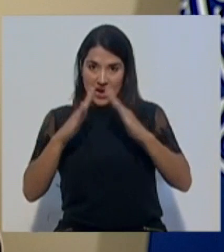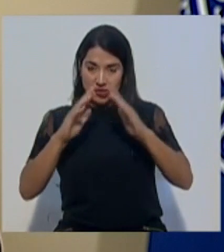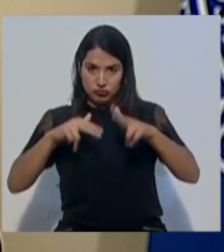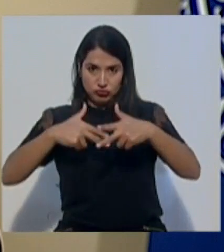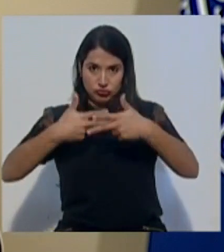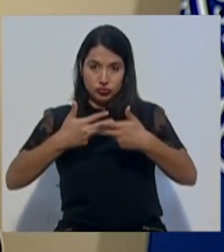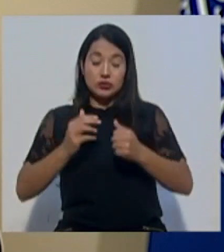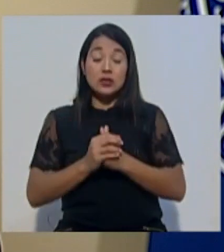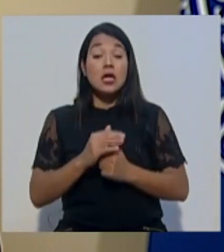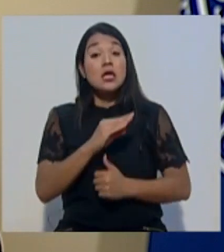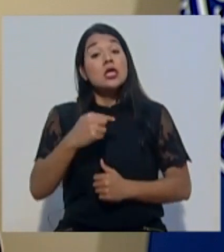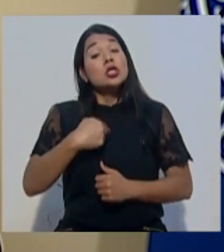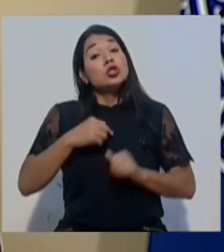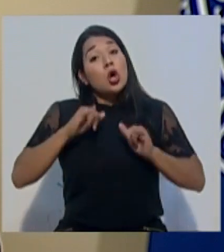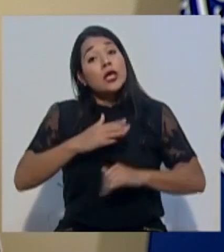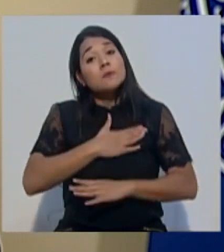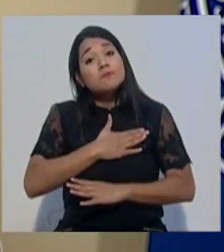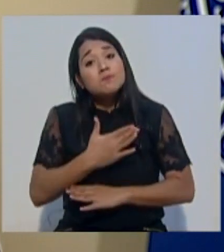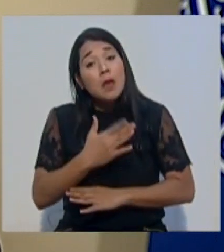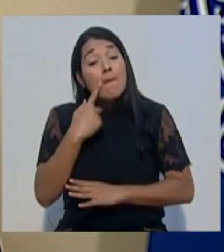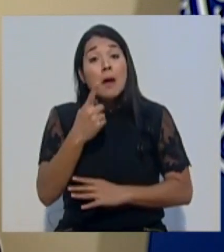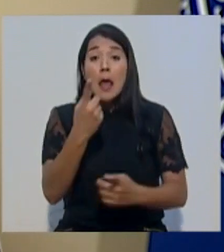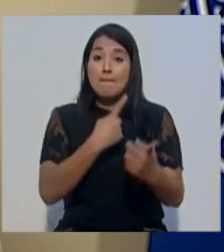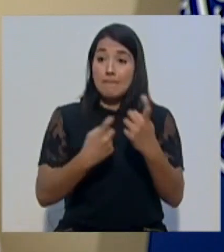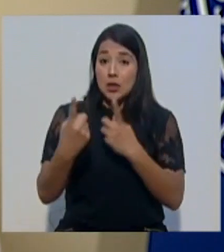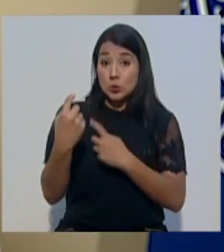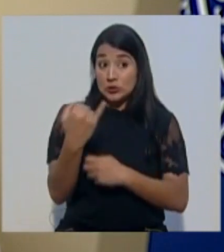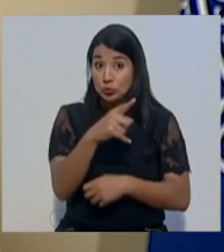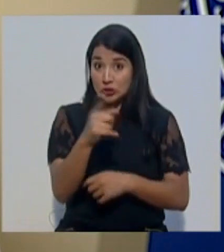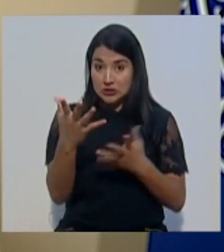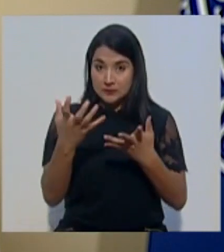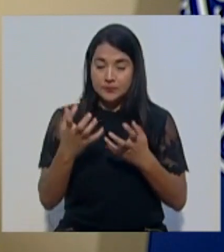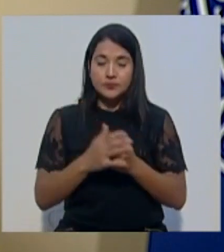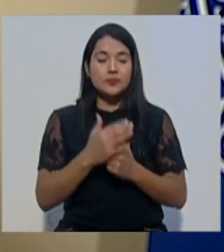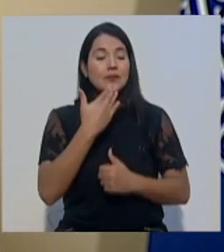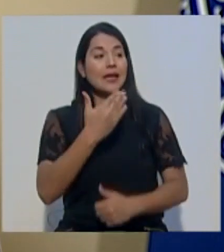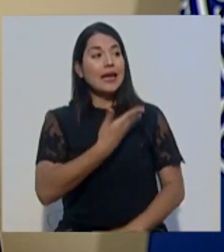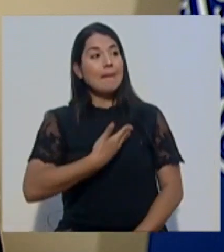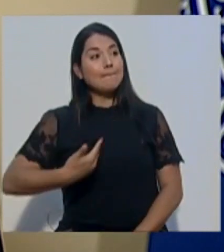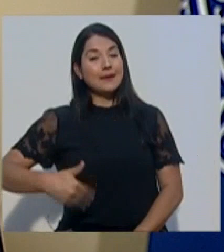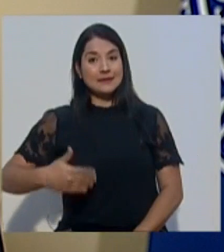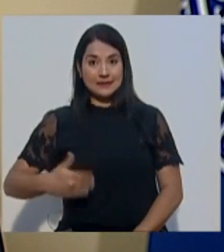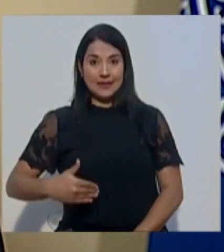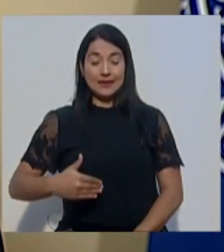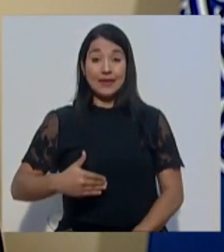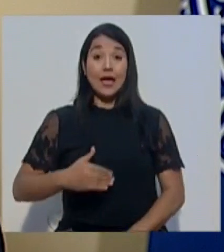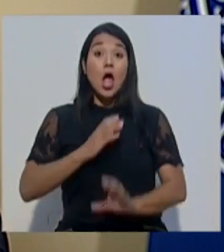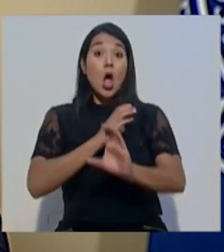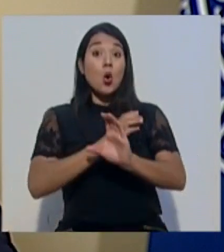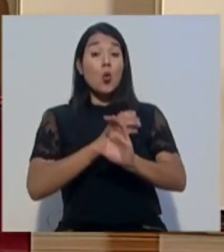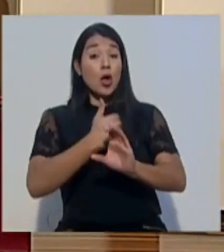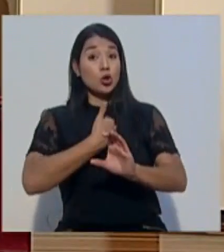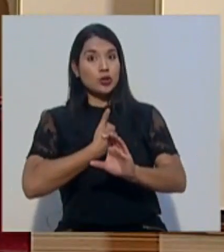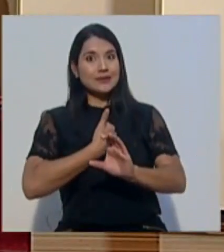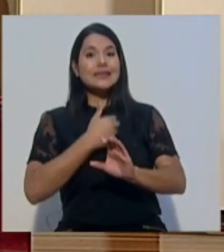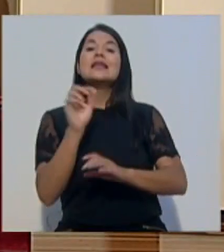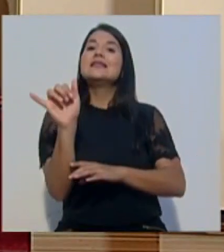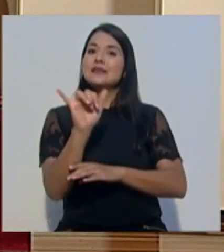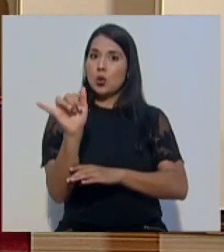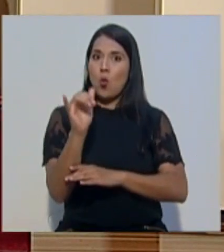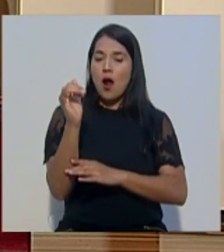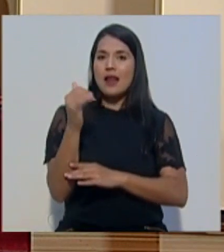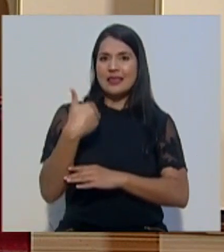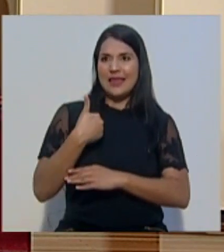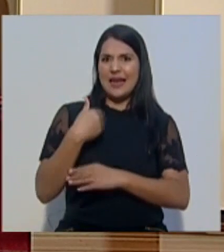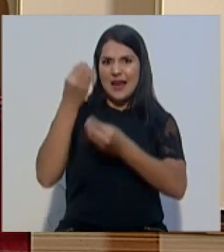y quedo a la disposición luego para las consultas que a bien tengan plantear. Gracias, señor presidente. Parte de cuidarnos es mantenernos informados, y